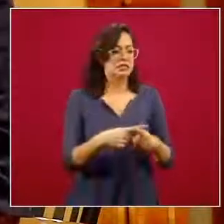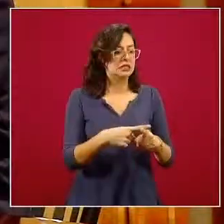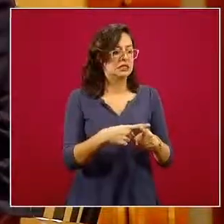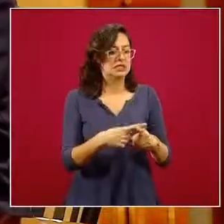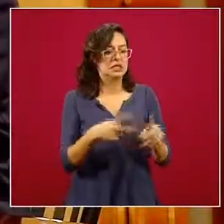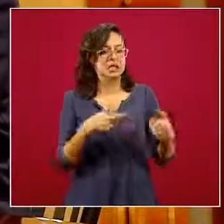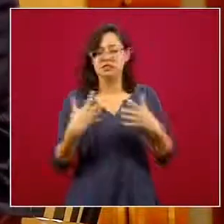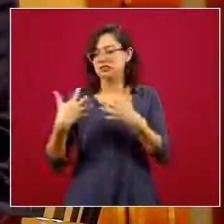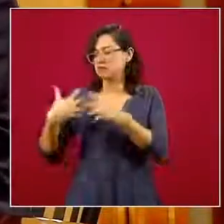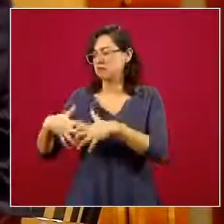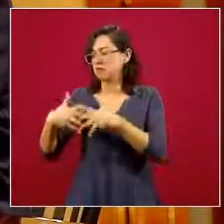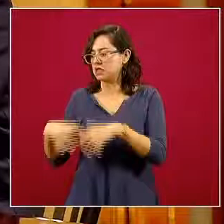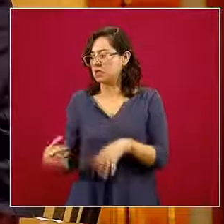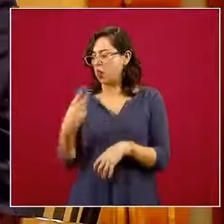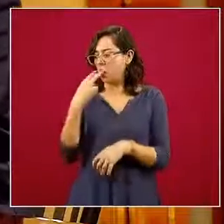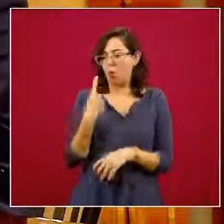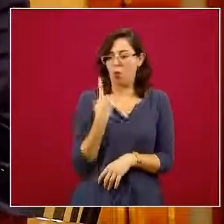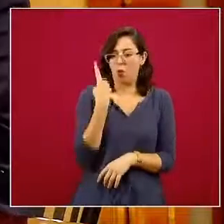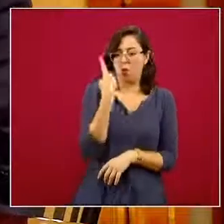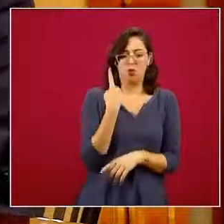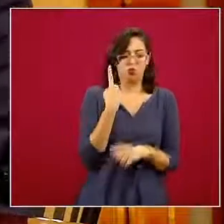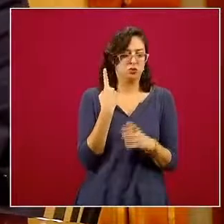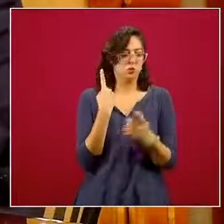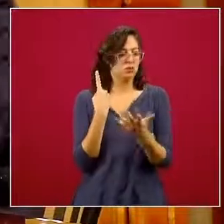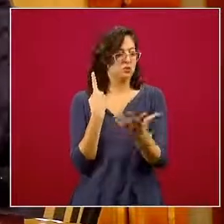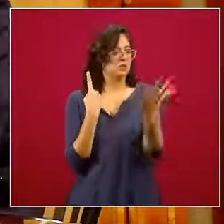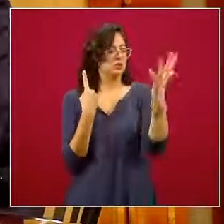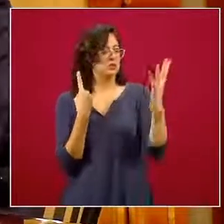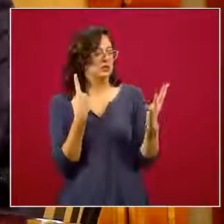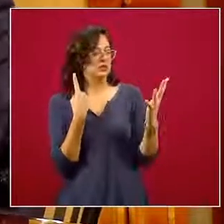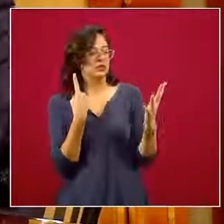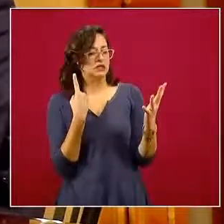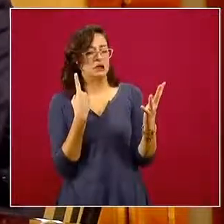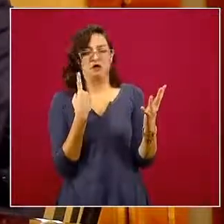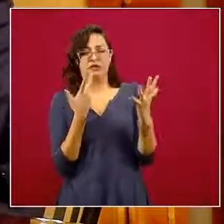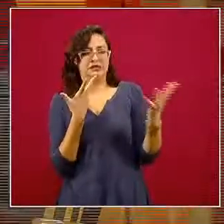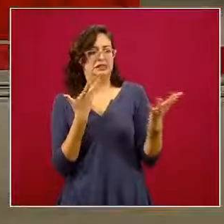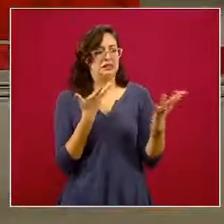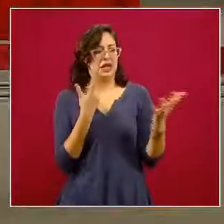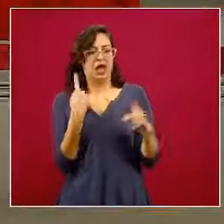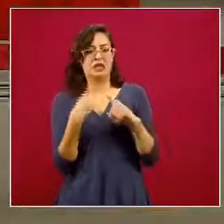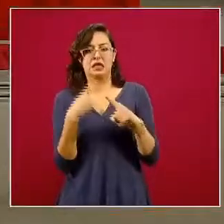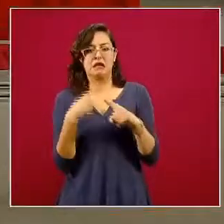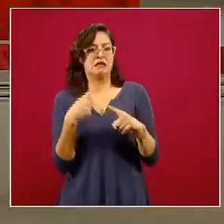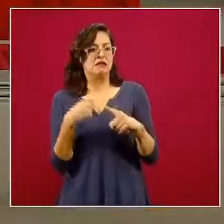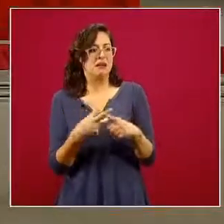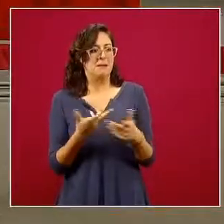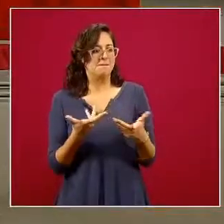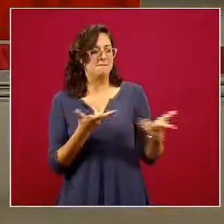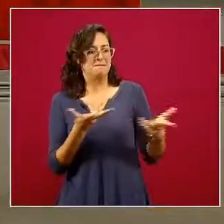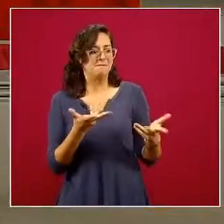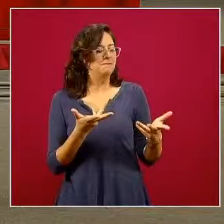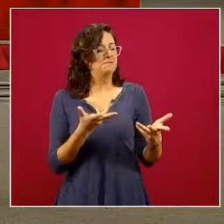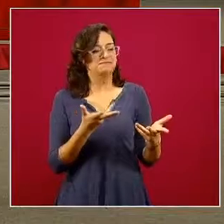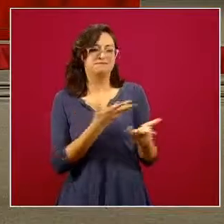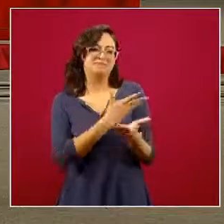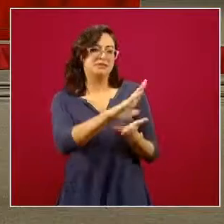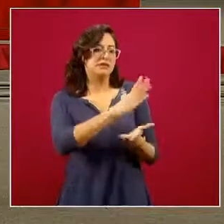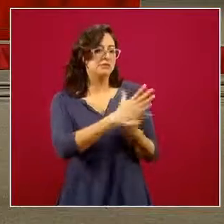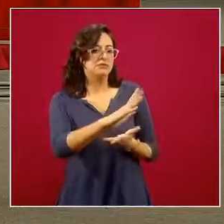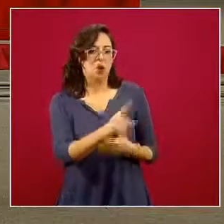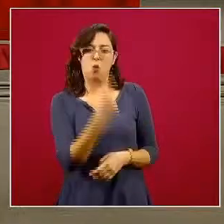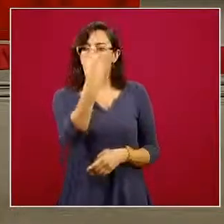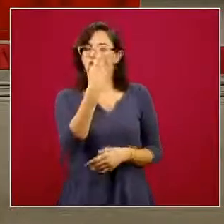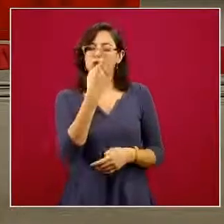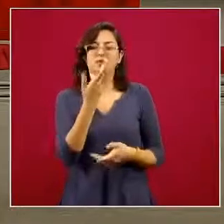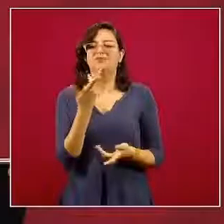se intuba y quién no, porque solo hay un ventilador para 5 o 6 personas. No hemos tenido eso en México. Y no lo hemos tenido porque